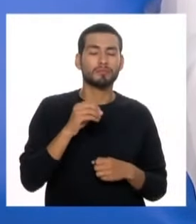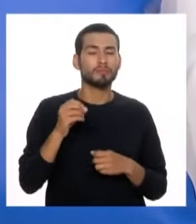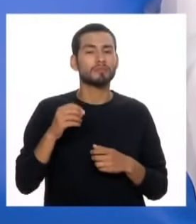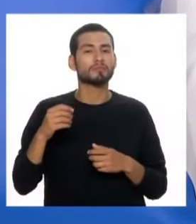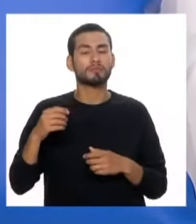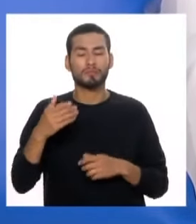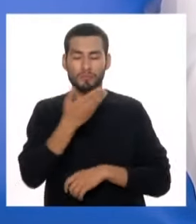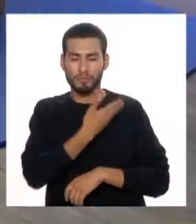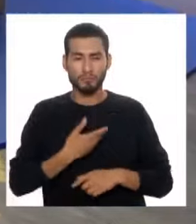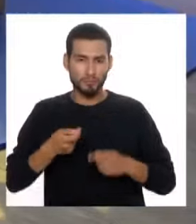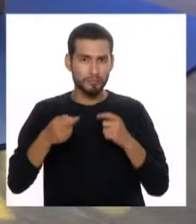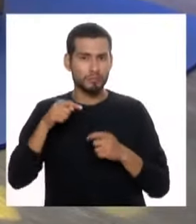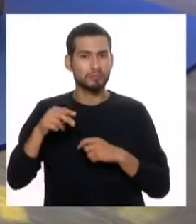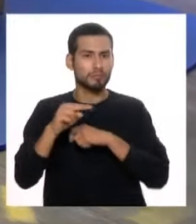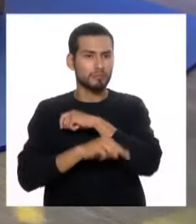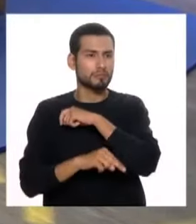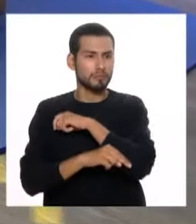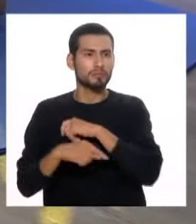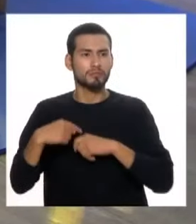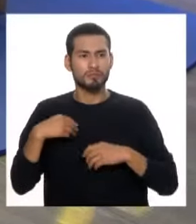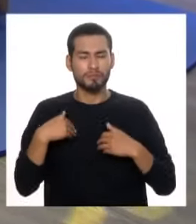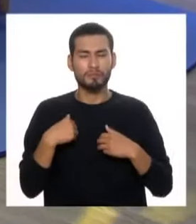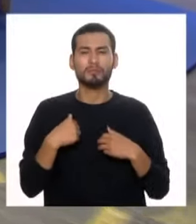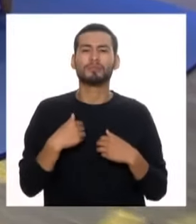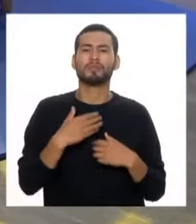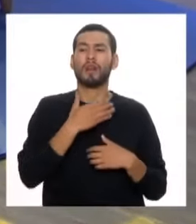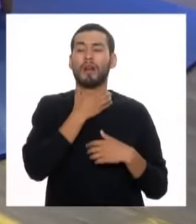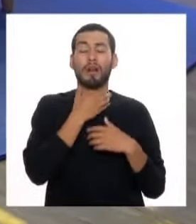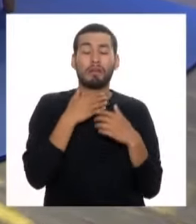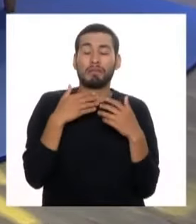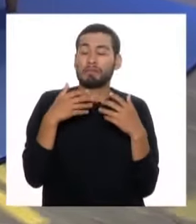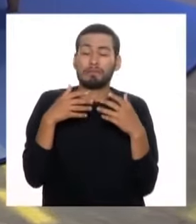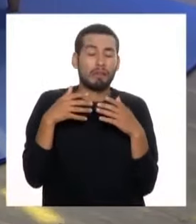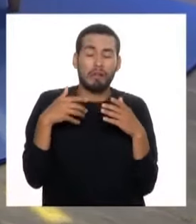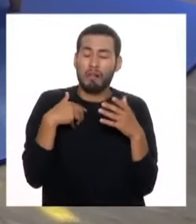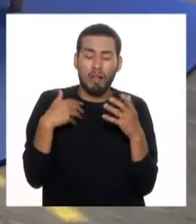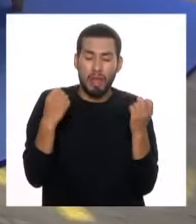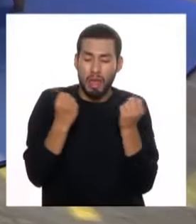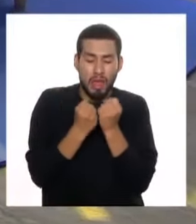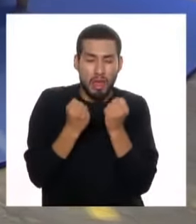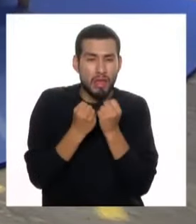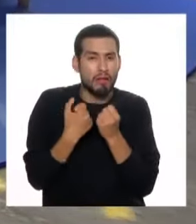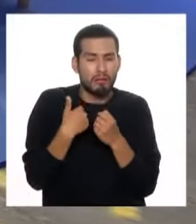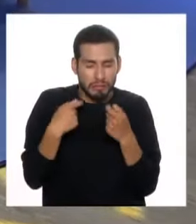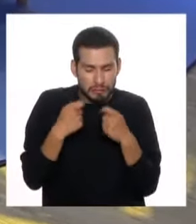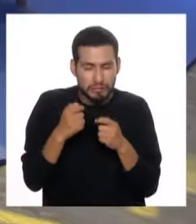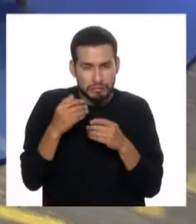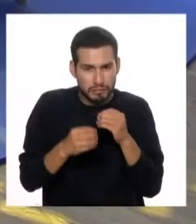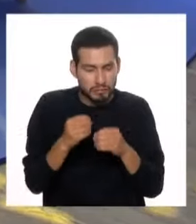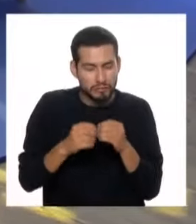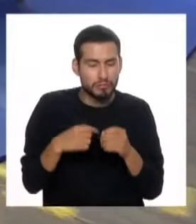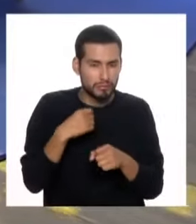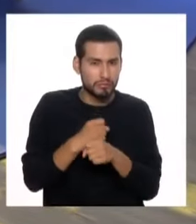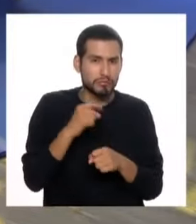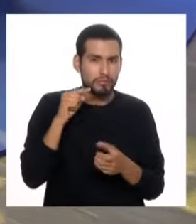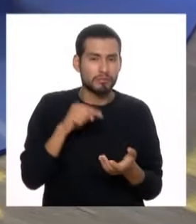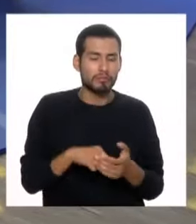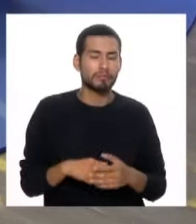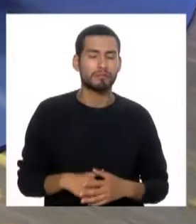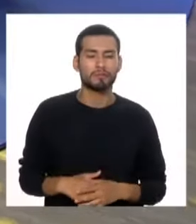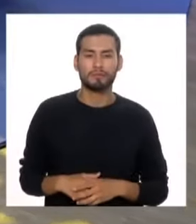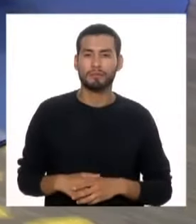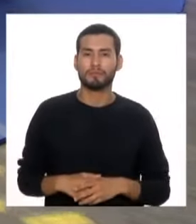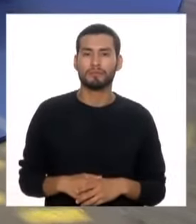nivel nacional. Y ahí tenemos todavía un cuello de botella que debemos resolver y en eso estamos trabajando, por ejemplo. Y